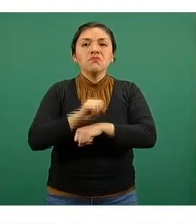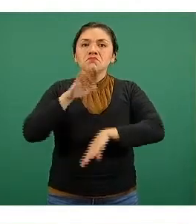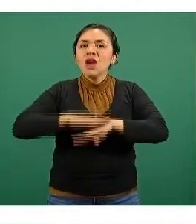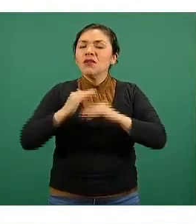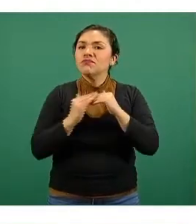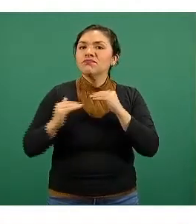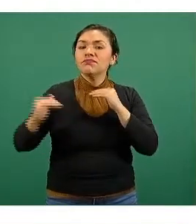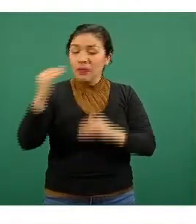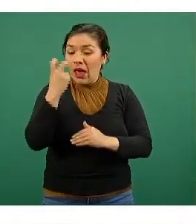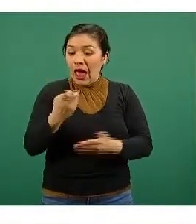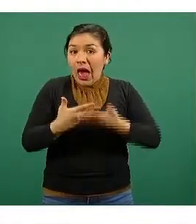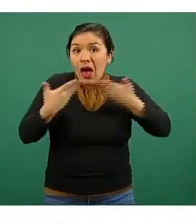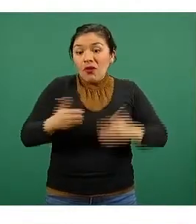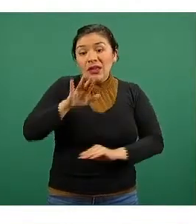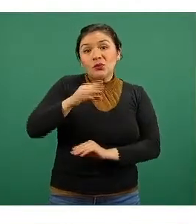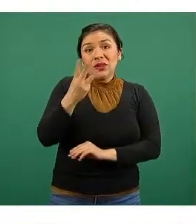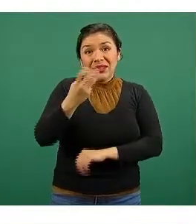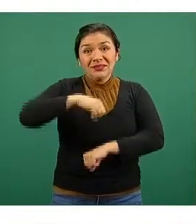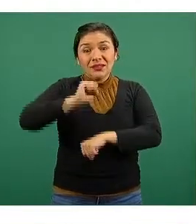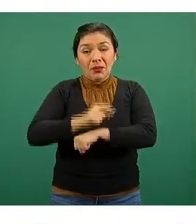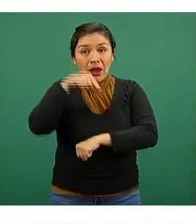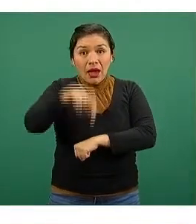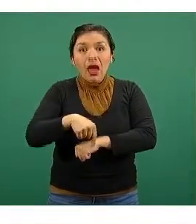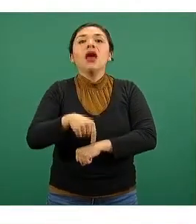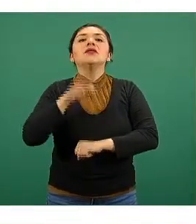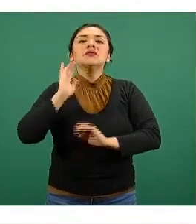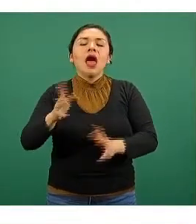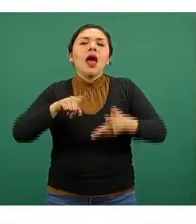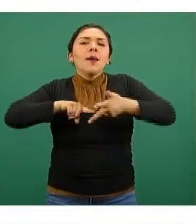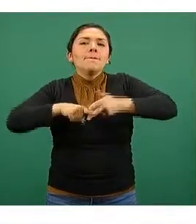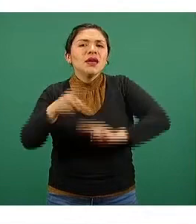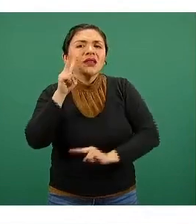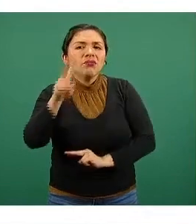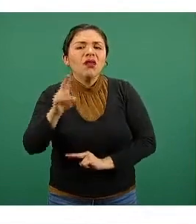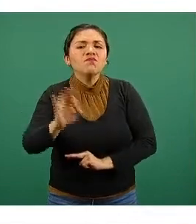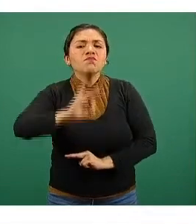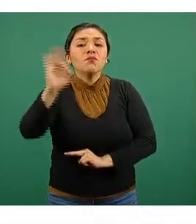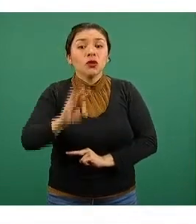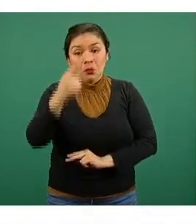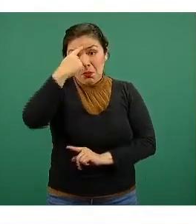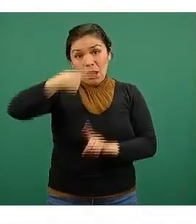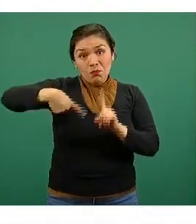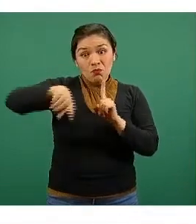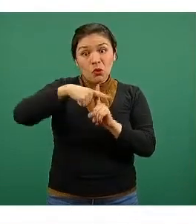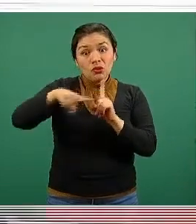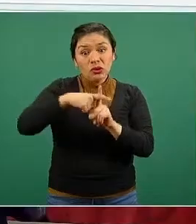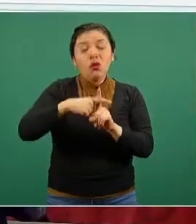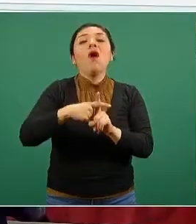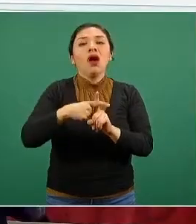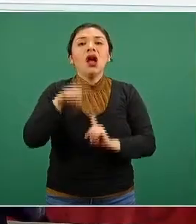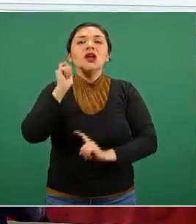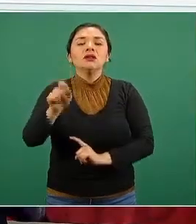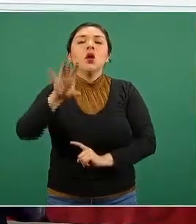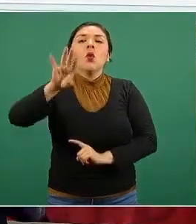en esta, que es la 53, pues bueno, estamos abriendo con un porcentaje de positividad del